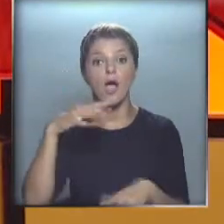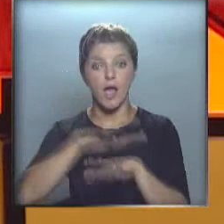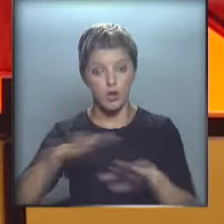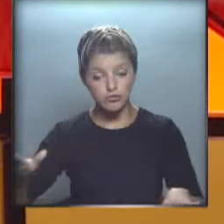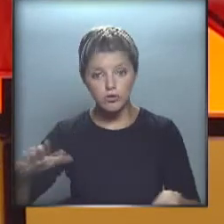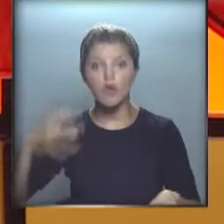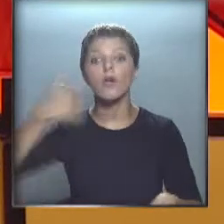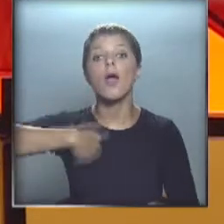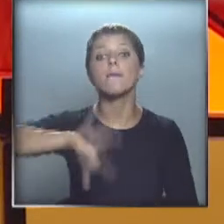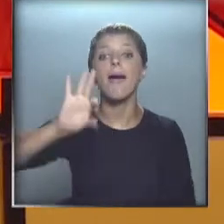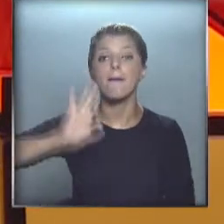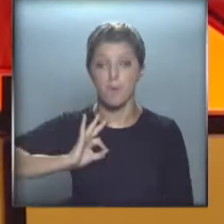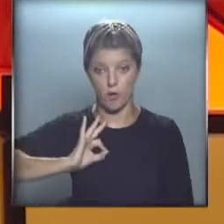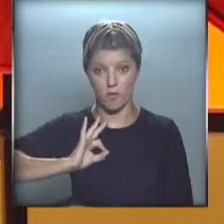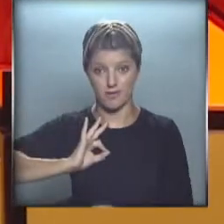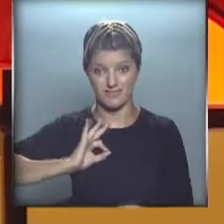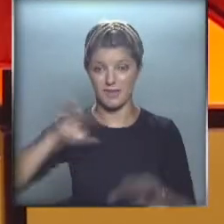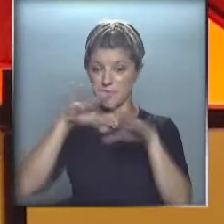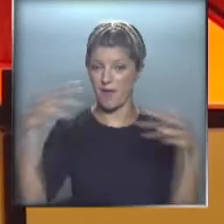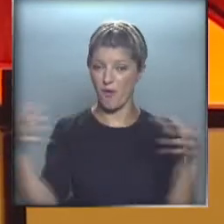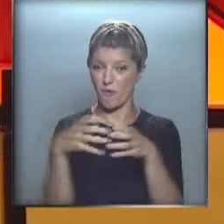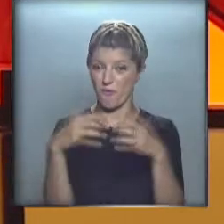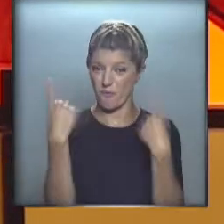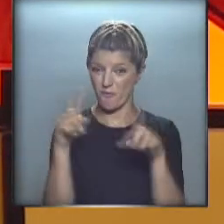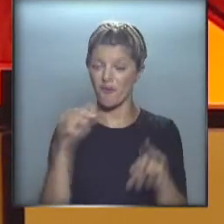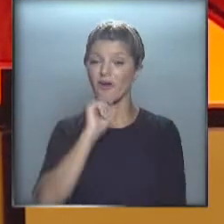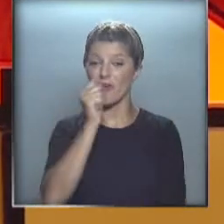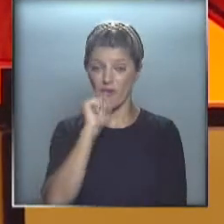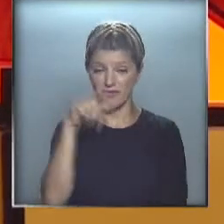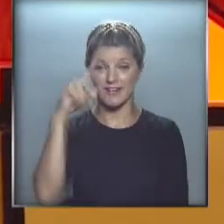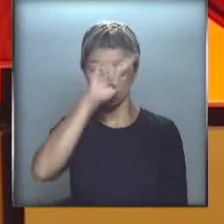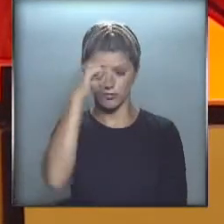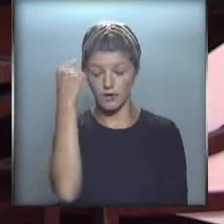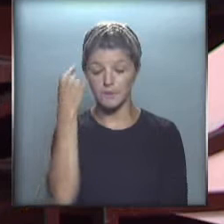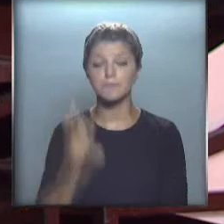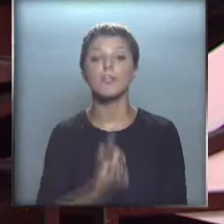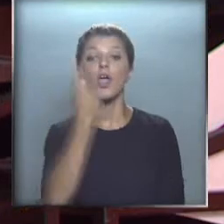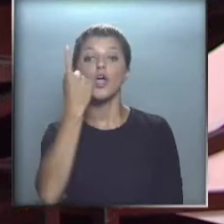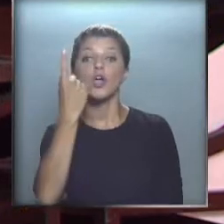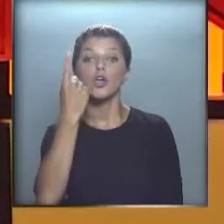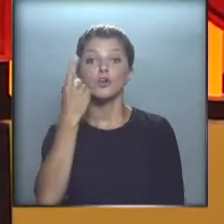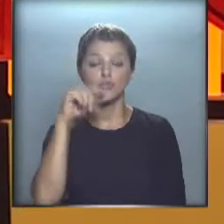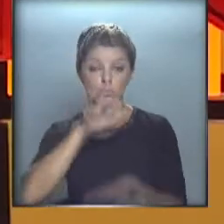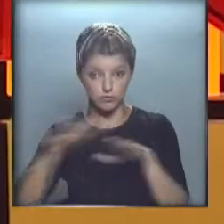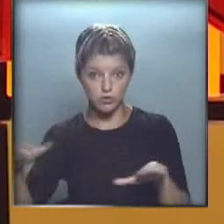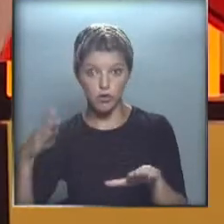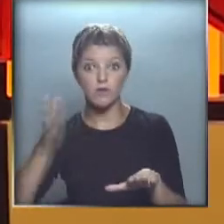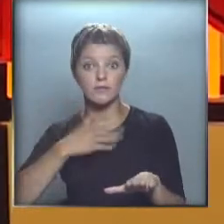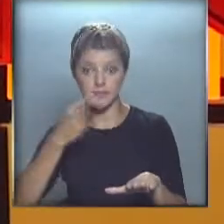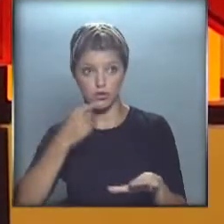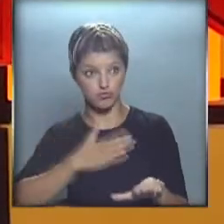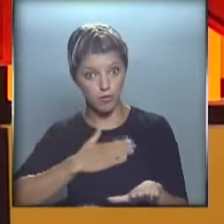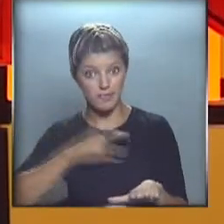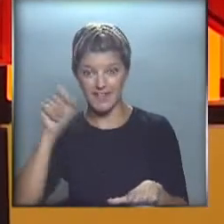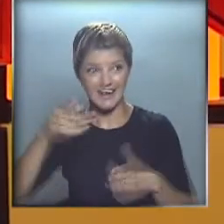para un coro de niños, para un coro nacional, sí. no sé qué. Y un chico de nacionalidad peruana dijo, yo, a mí me interesa.